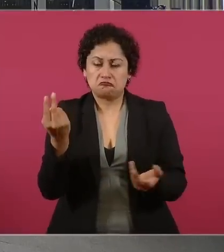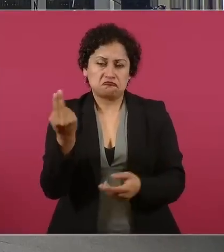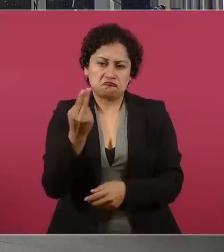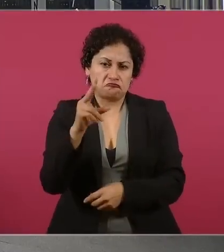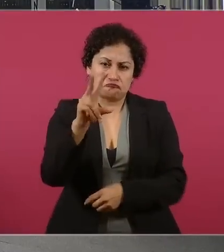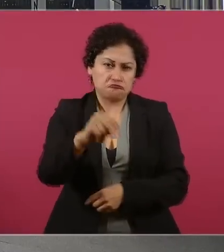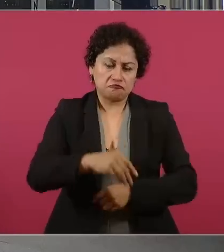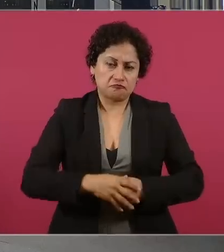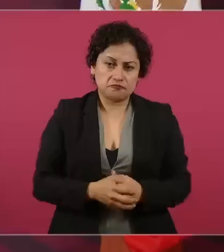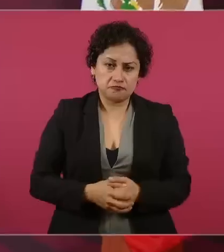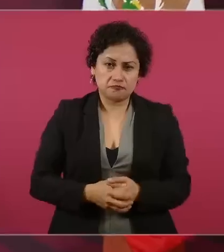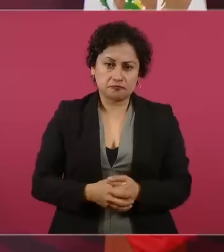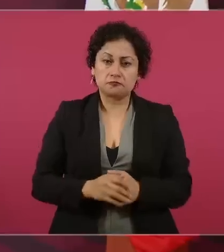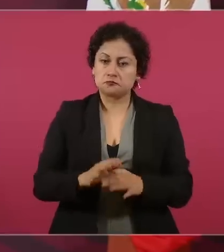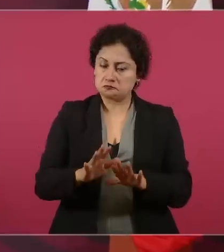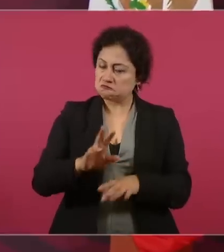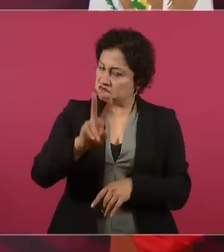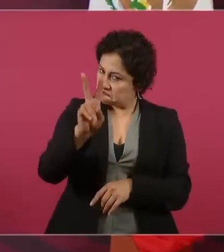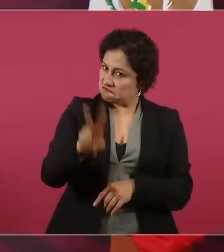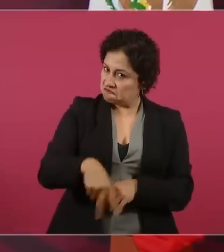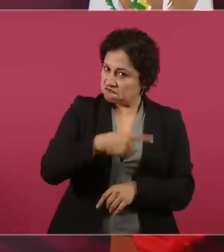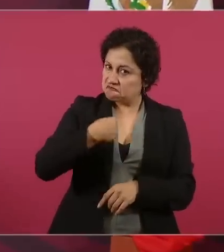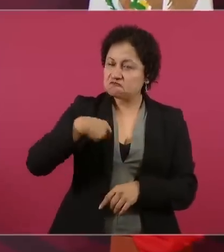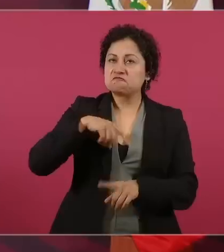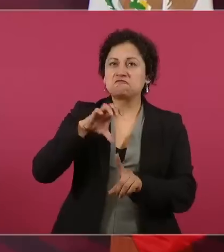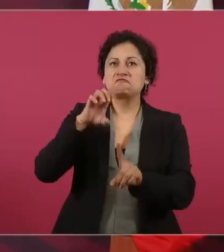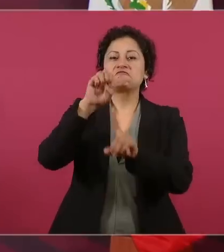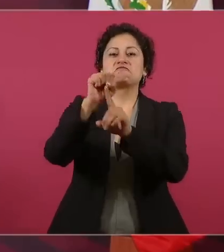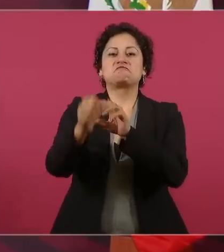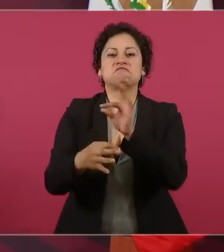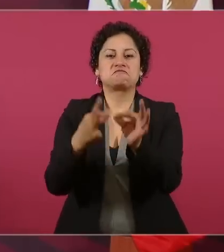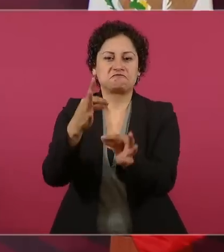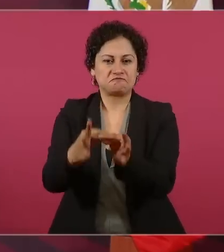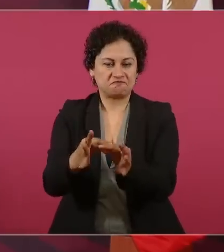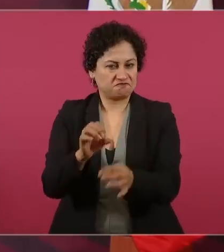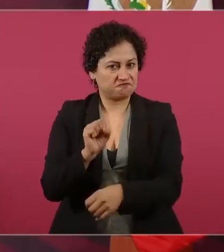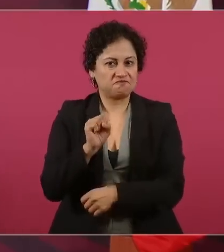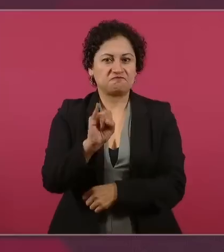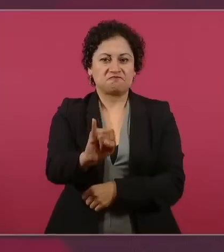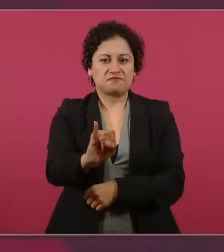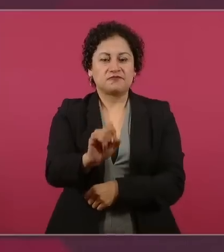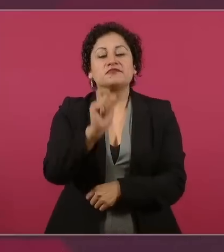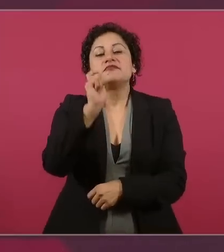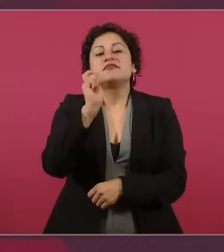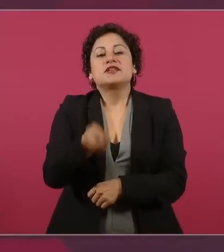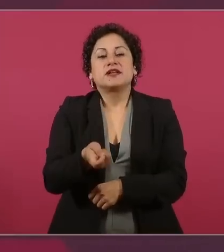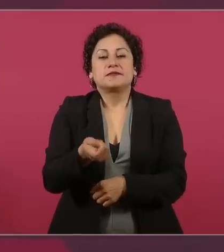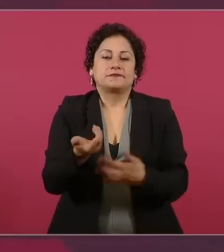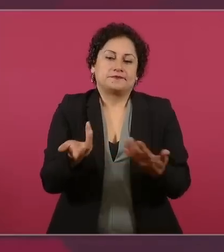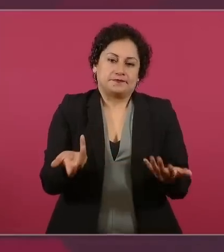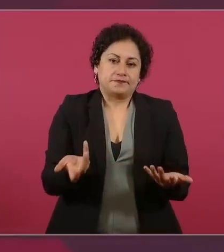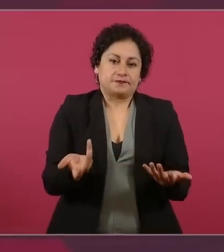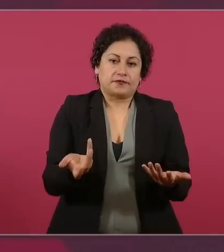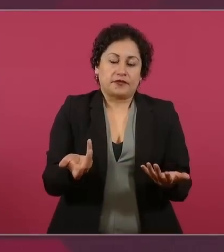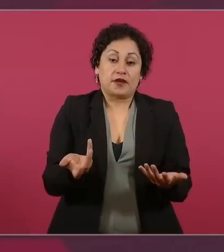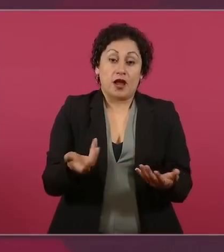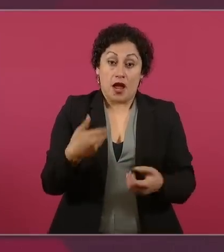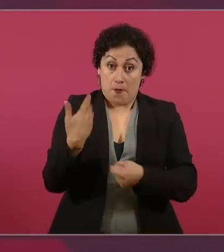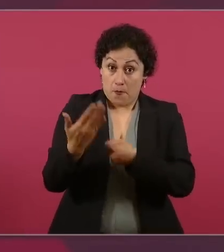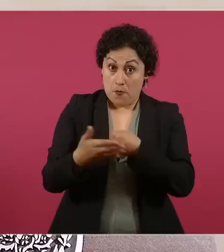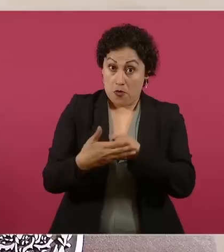Y lo vamos a lograr. Y esto también va a significar que para el próximo gobierno